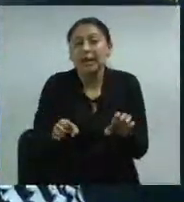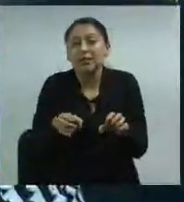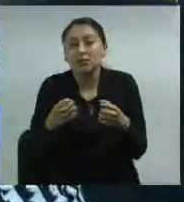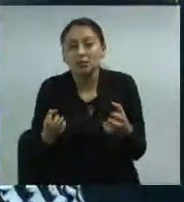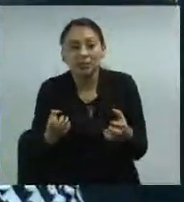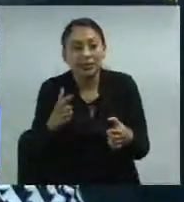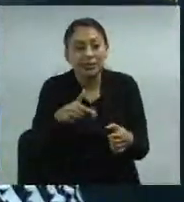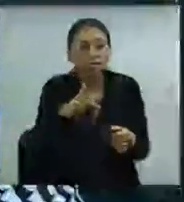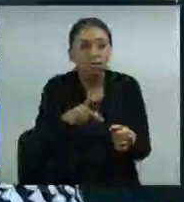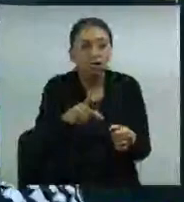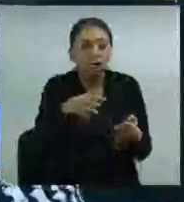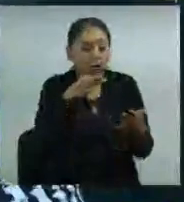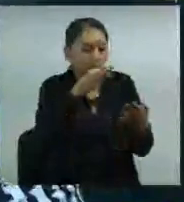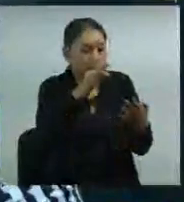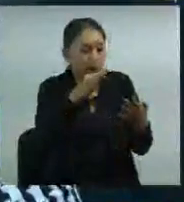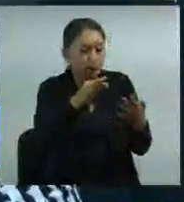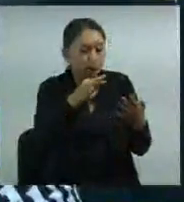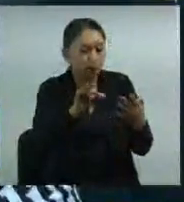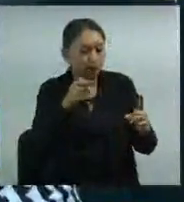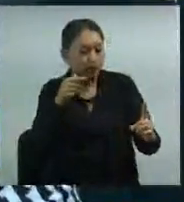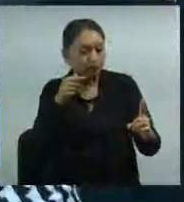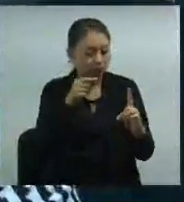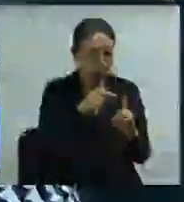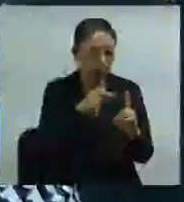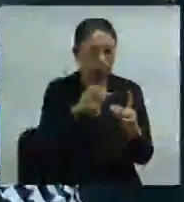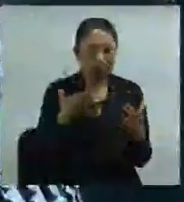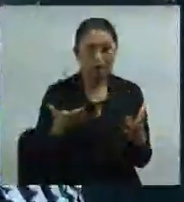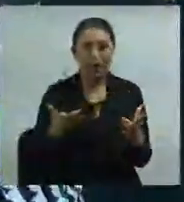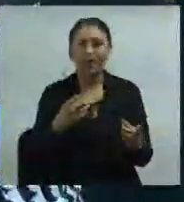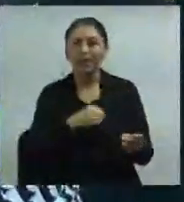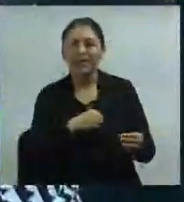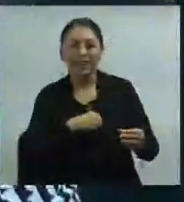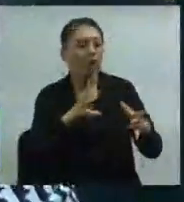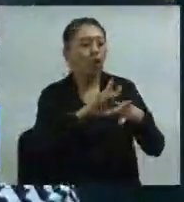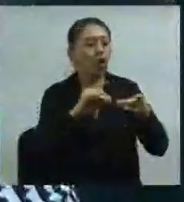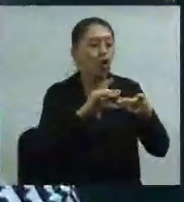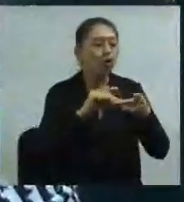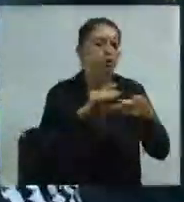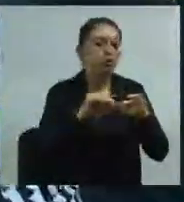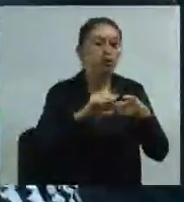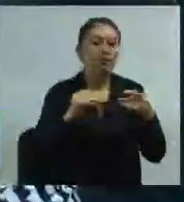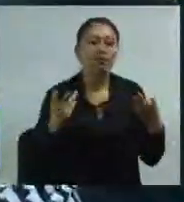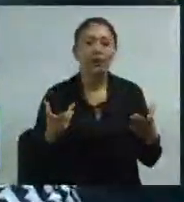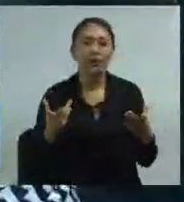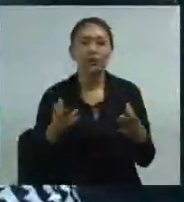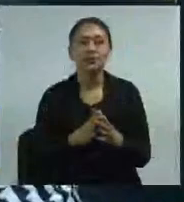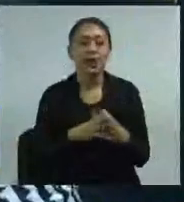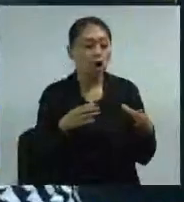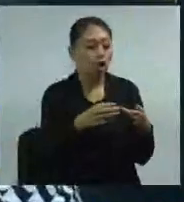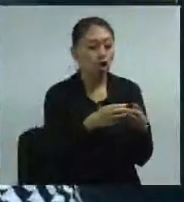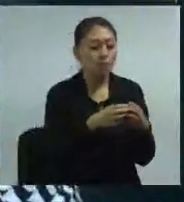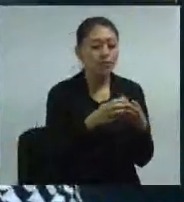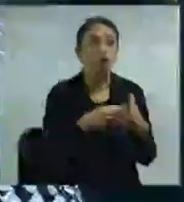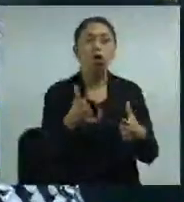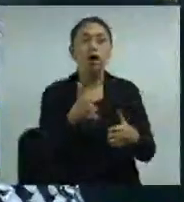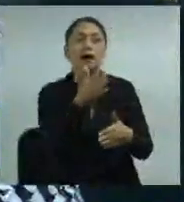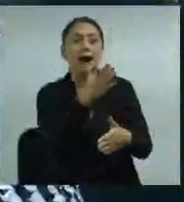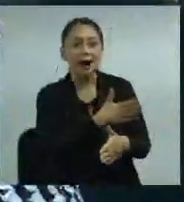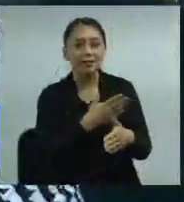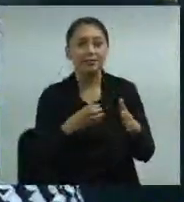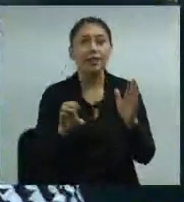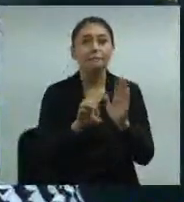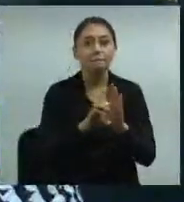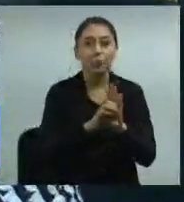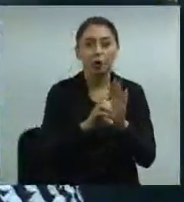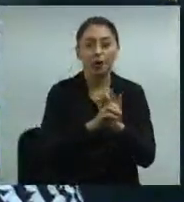una calificación objetiva. Yo solo les quiero contar un caso que se dio con varias personas en la comisión anterior, por ejemplo,